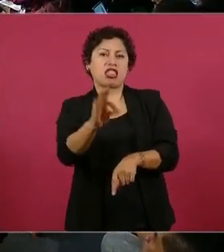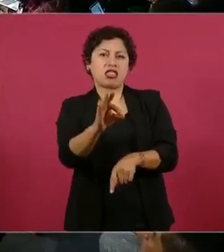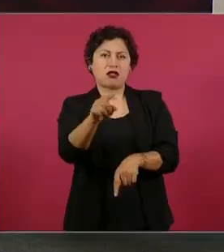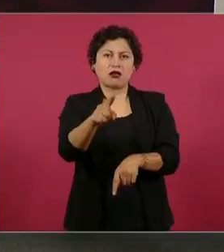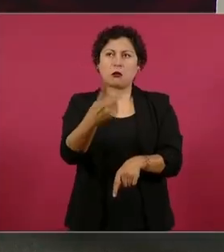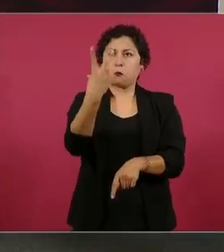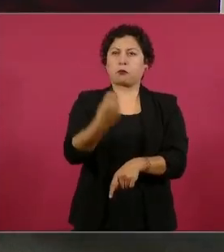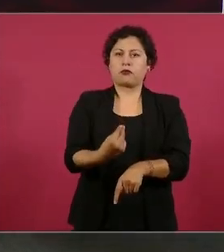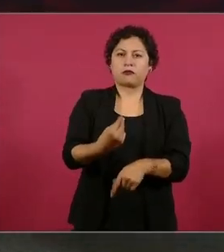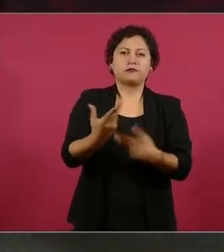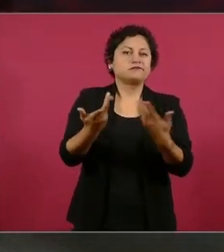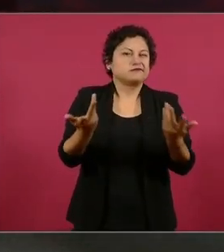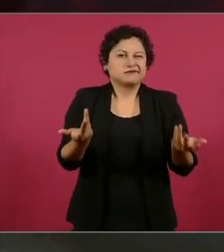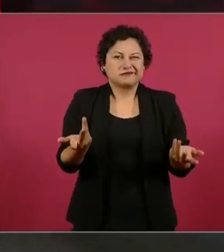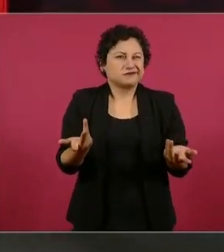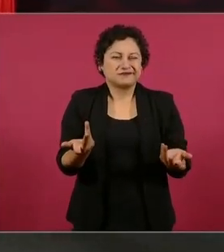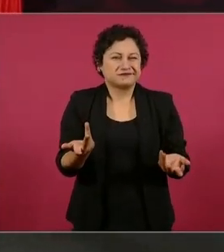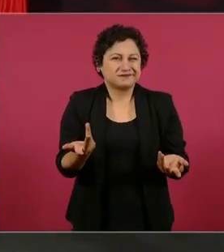que no pueden